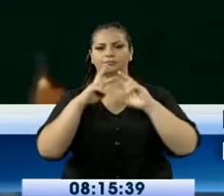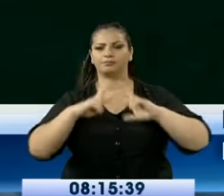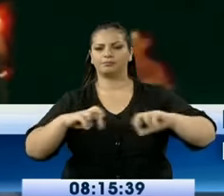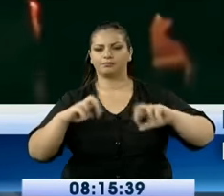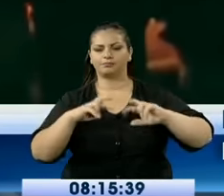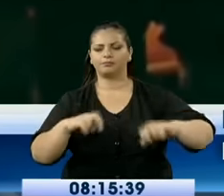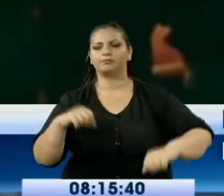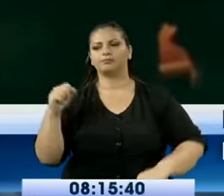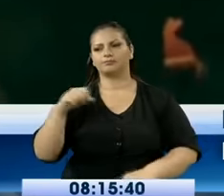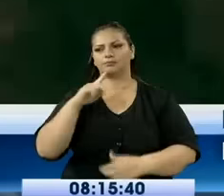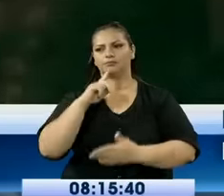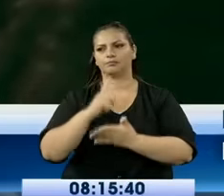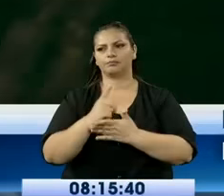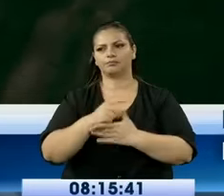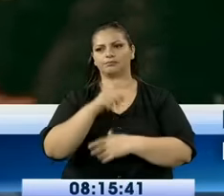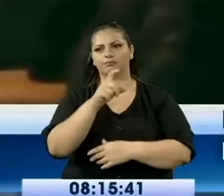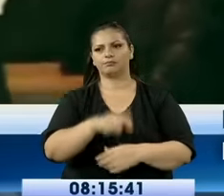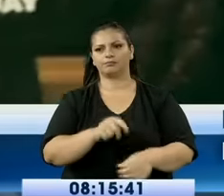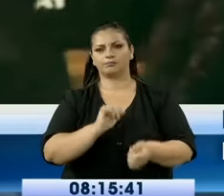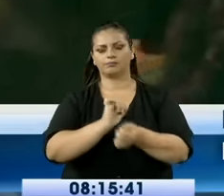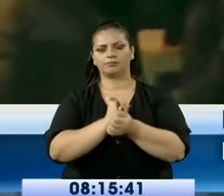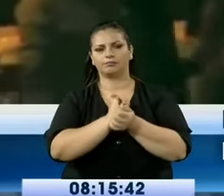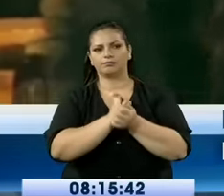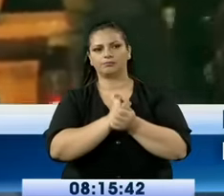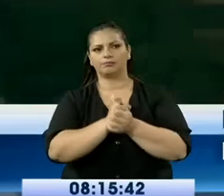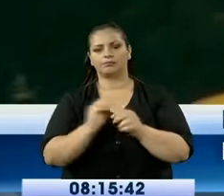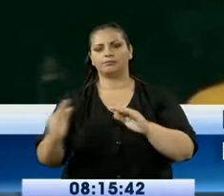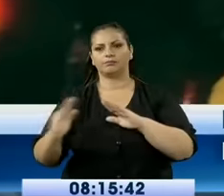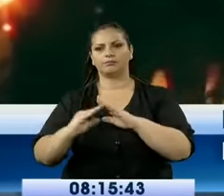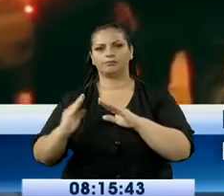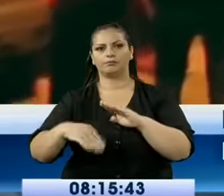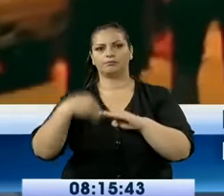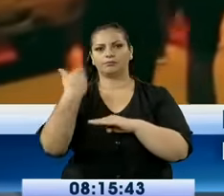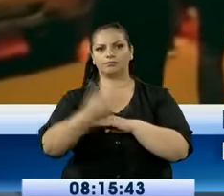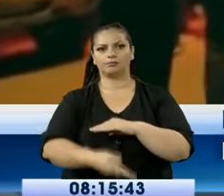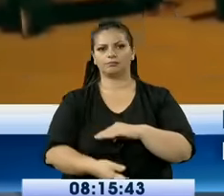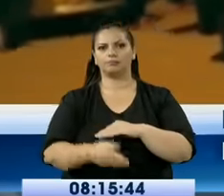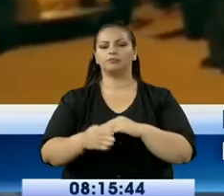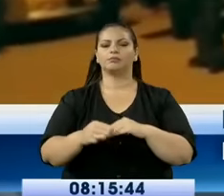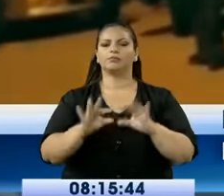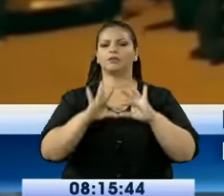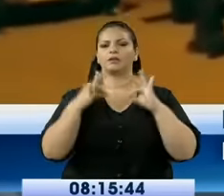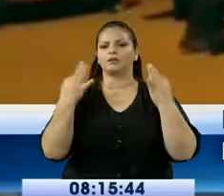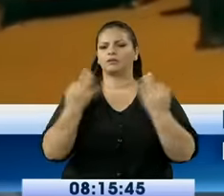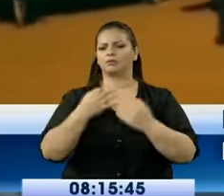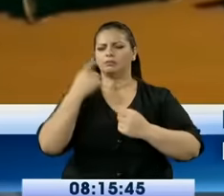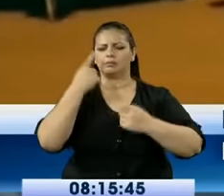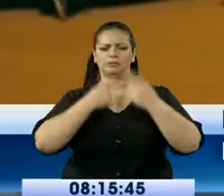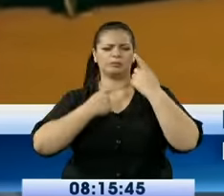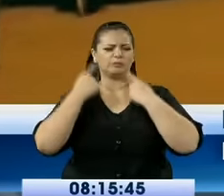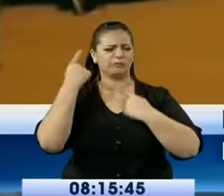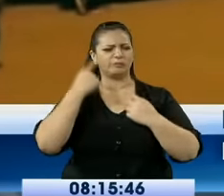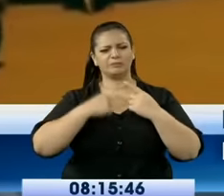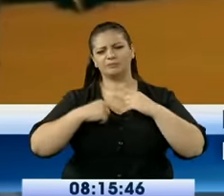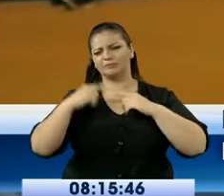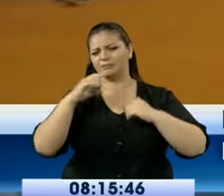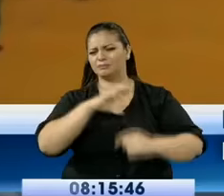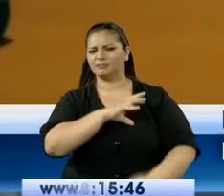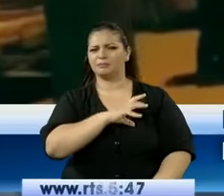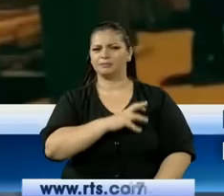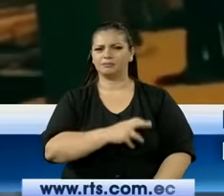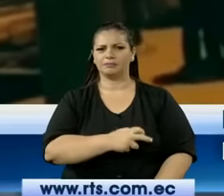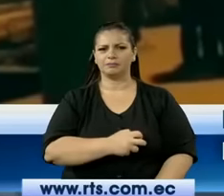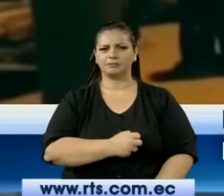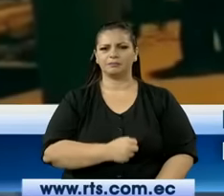momento una persona detenida. En los exteriores de la vivienda, la familia de la fallecida vivía momentos de dolor e incertidumbre.